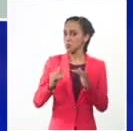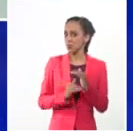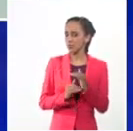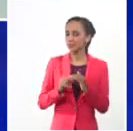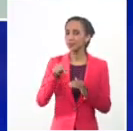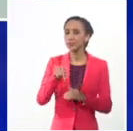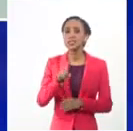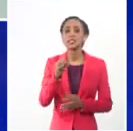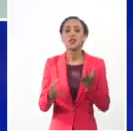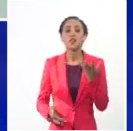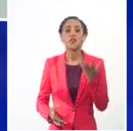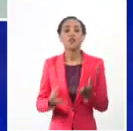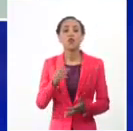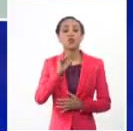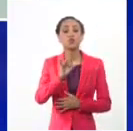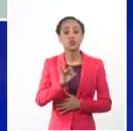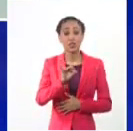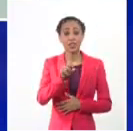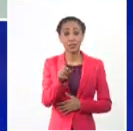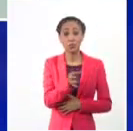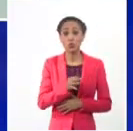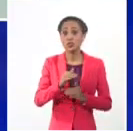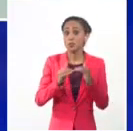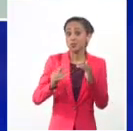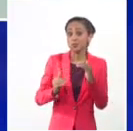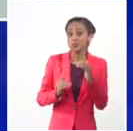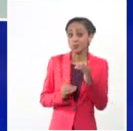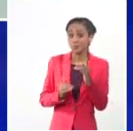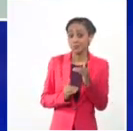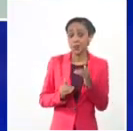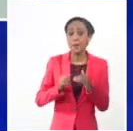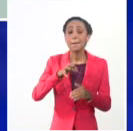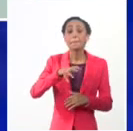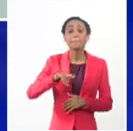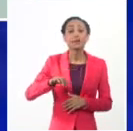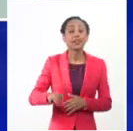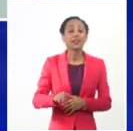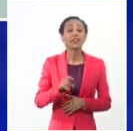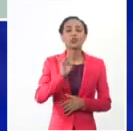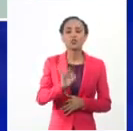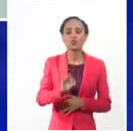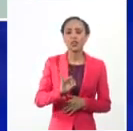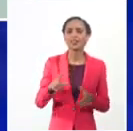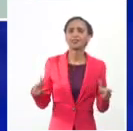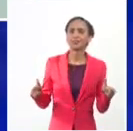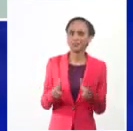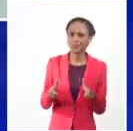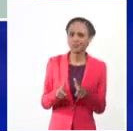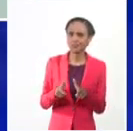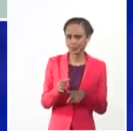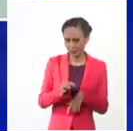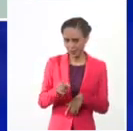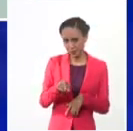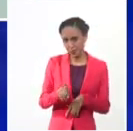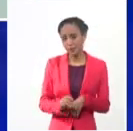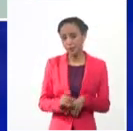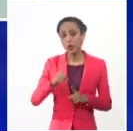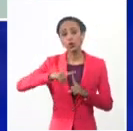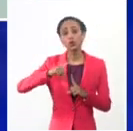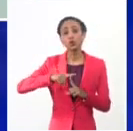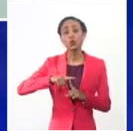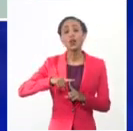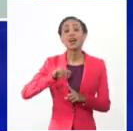7 de los 8. Pinar del Río, 7 de 11 municipios. Las Tunas, 5 de